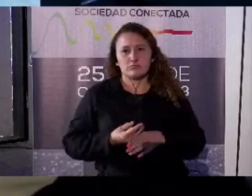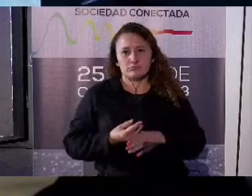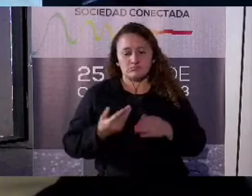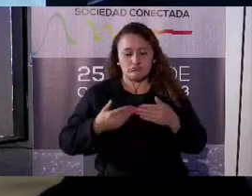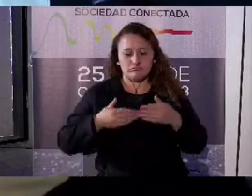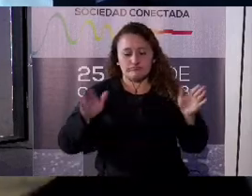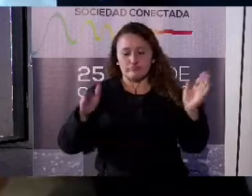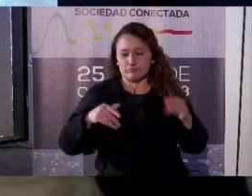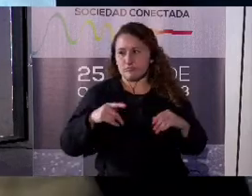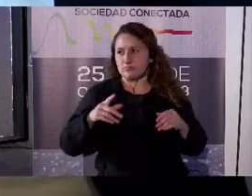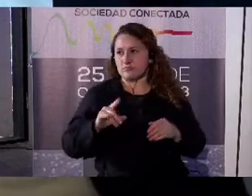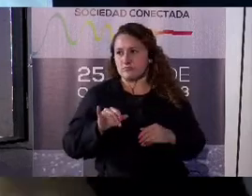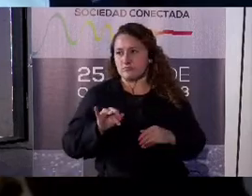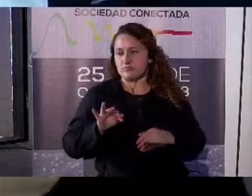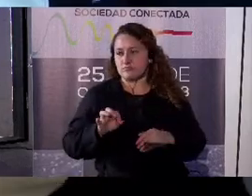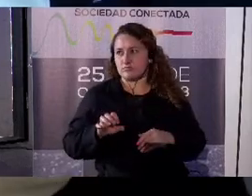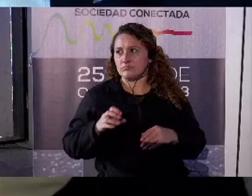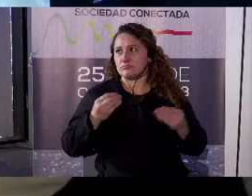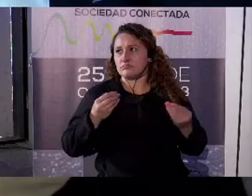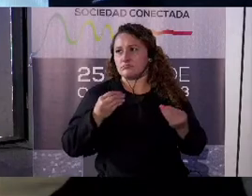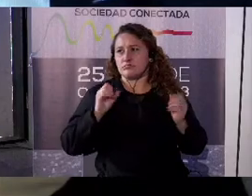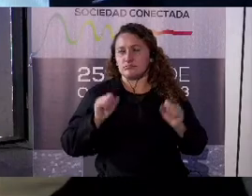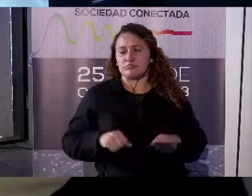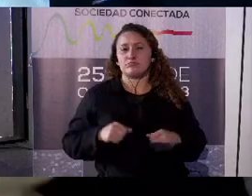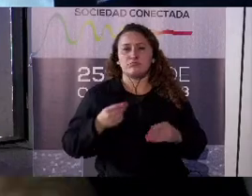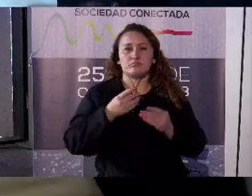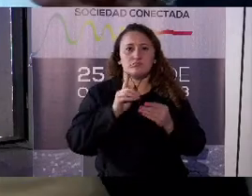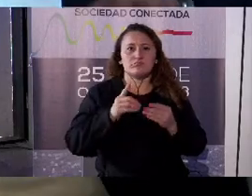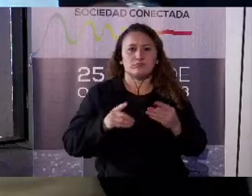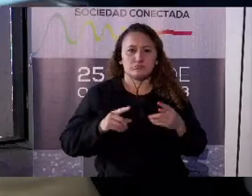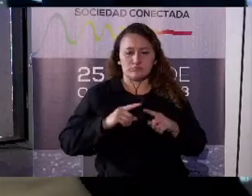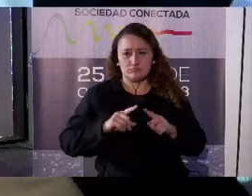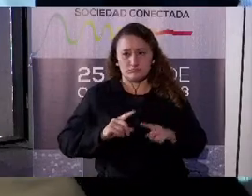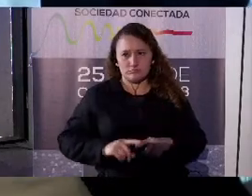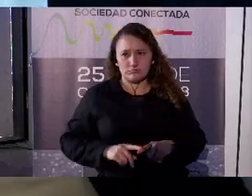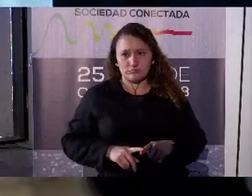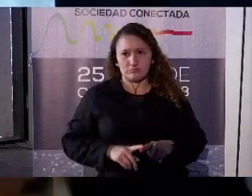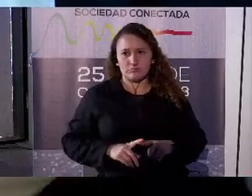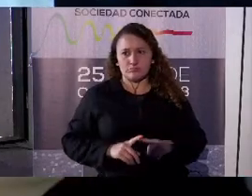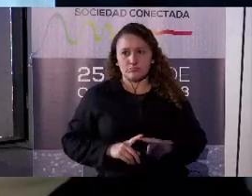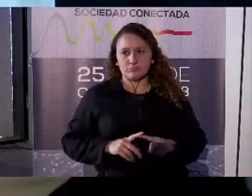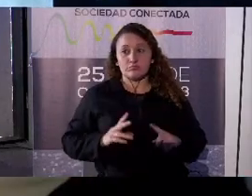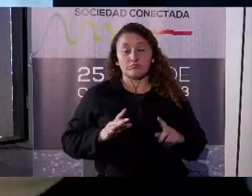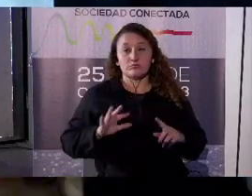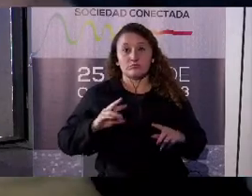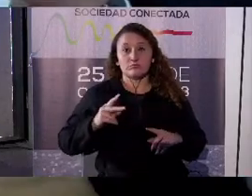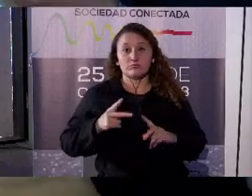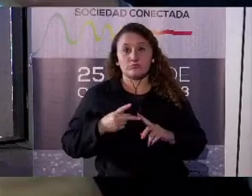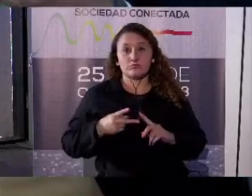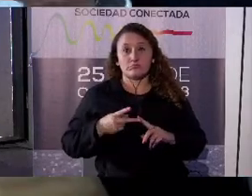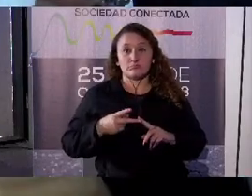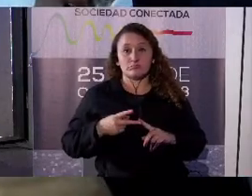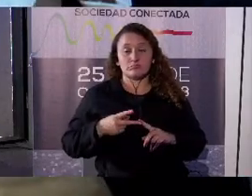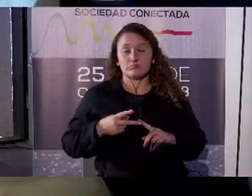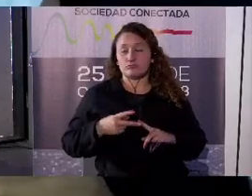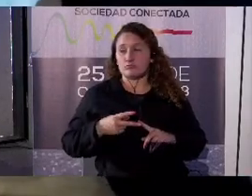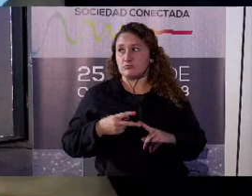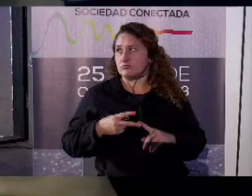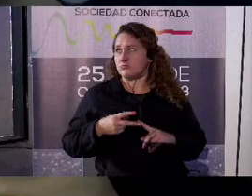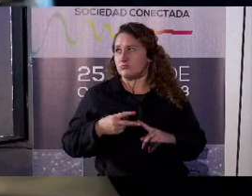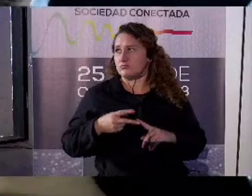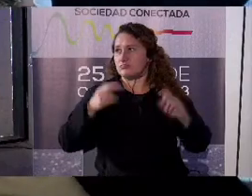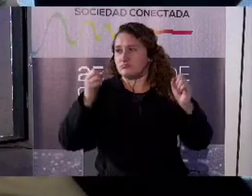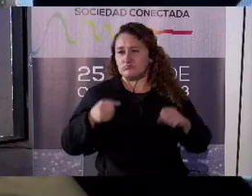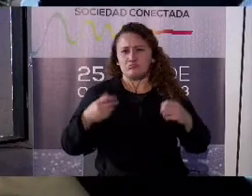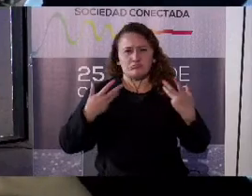abierto light para poder interconectar diferentes tipos de dispositivos en la segunda capa la gran ventaja de esta plataforma es el dos es porque puede